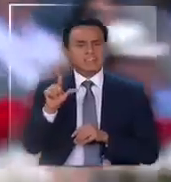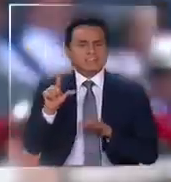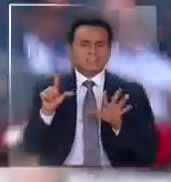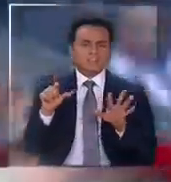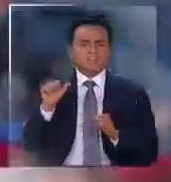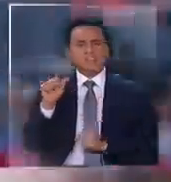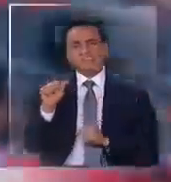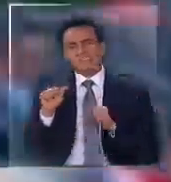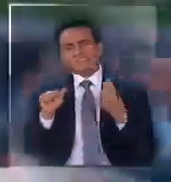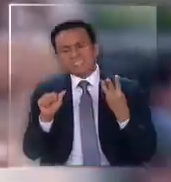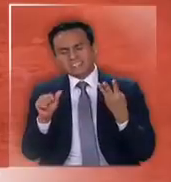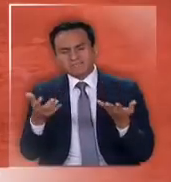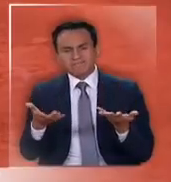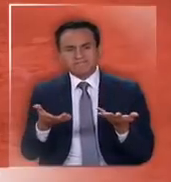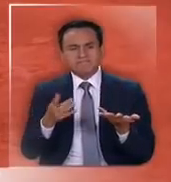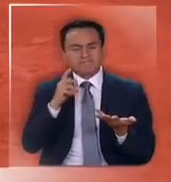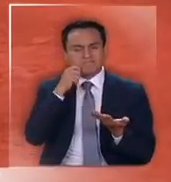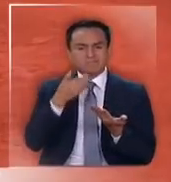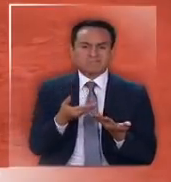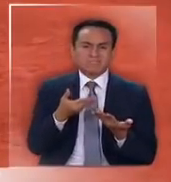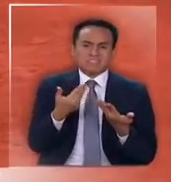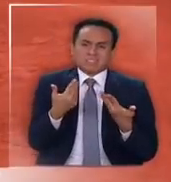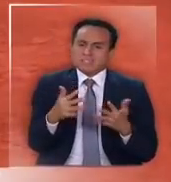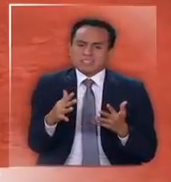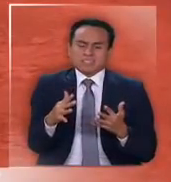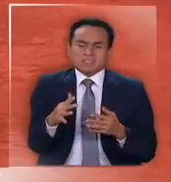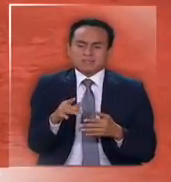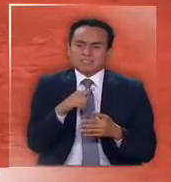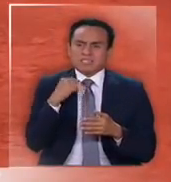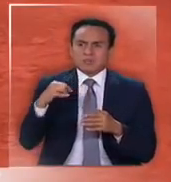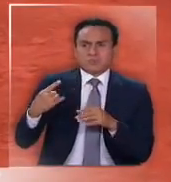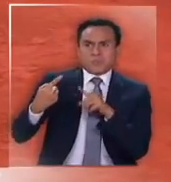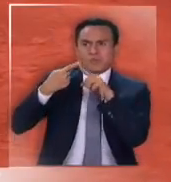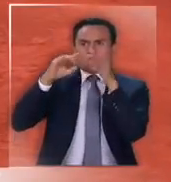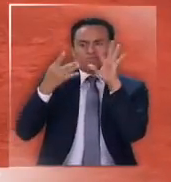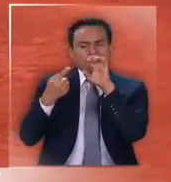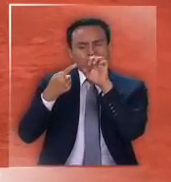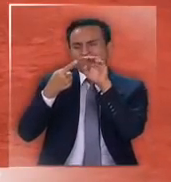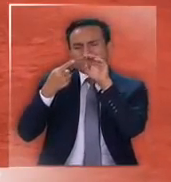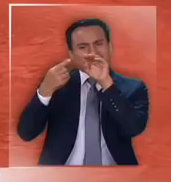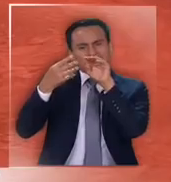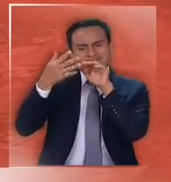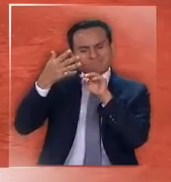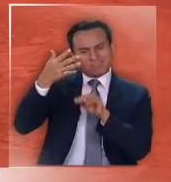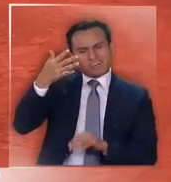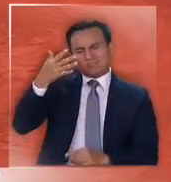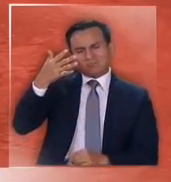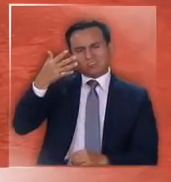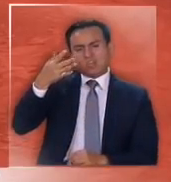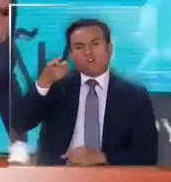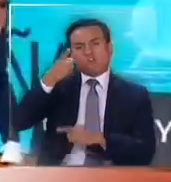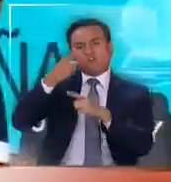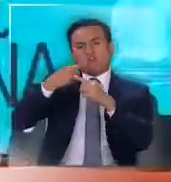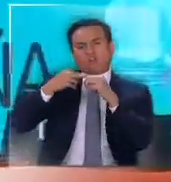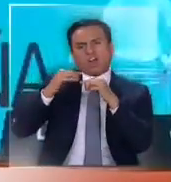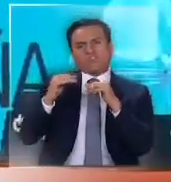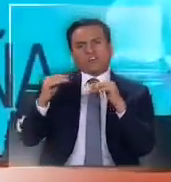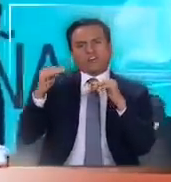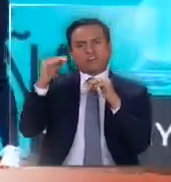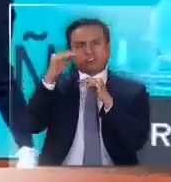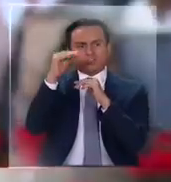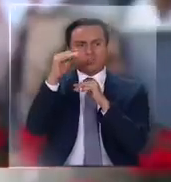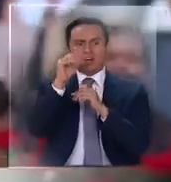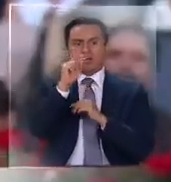y 6-3, con lo que esto ya va a perder el número uno del mundo a partir del próximo lunes y vuelve a lo más alto del